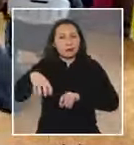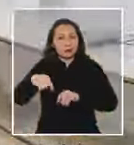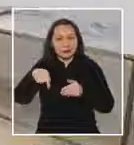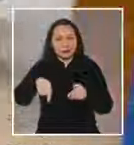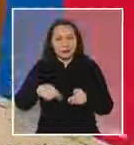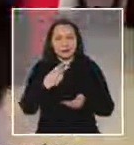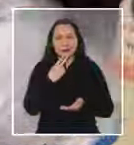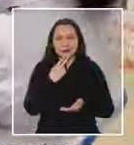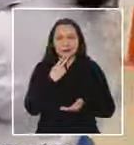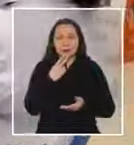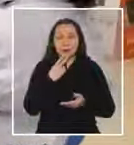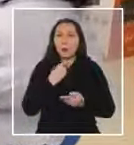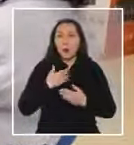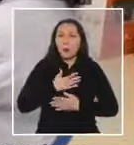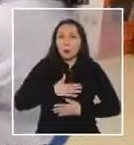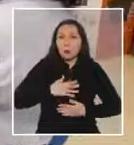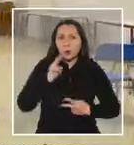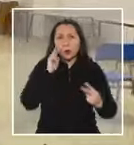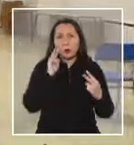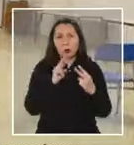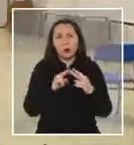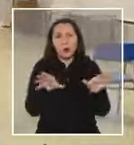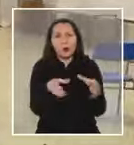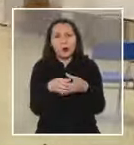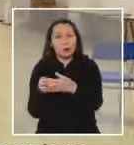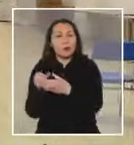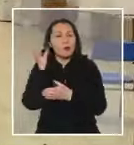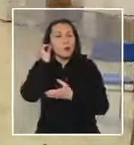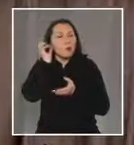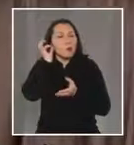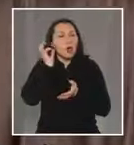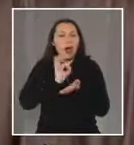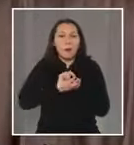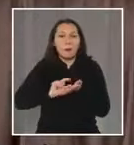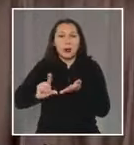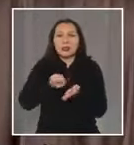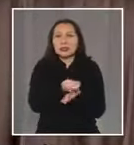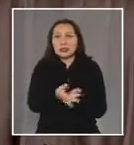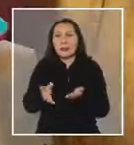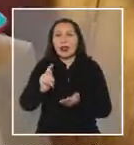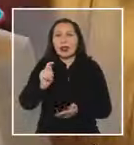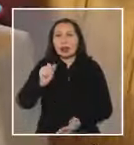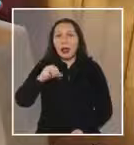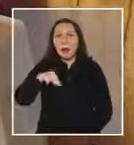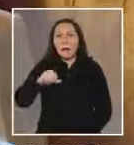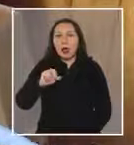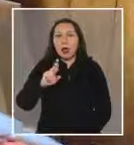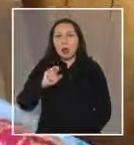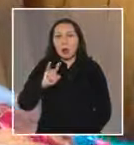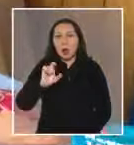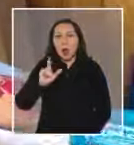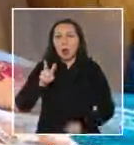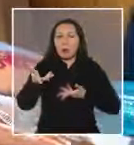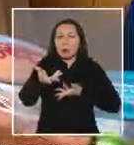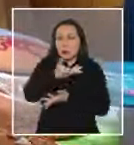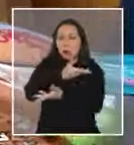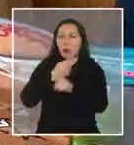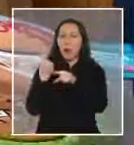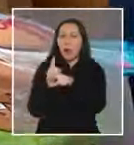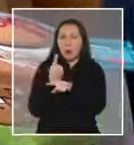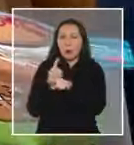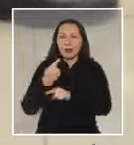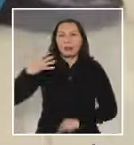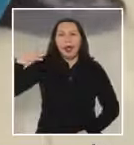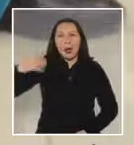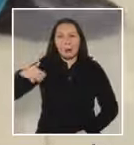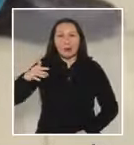la región. Tuve el privilegio de conocer a la Organización de Mujeres Emprendedoras Semillas del Tamarugal, con quienes compartí y conversamos